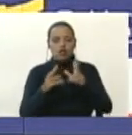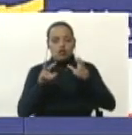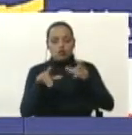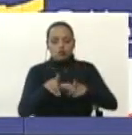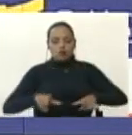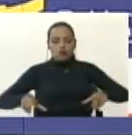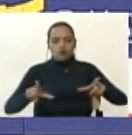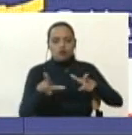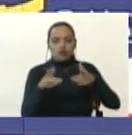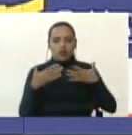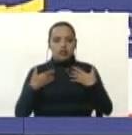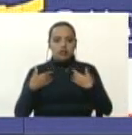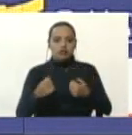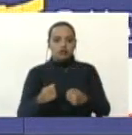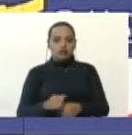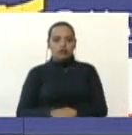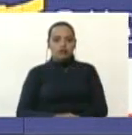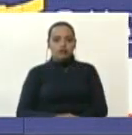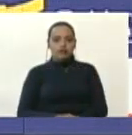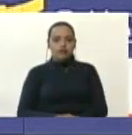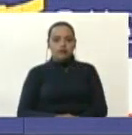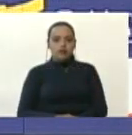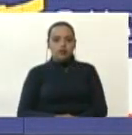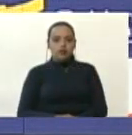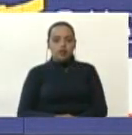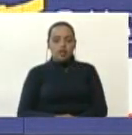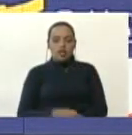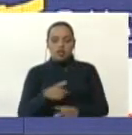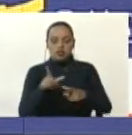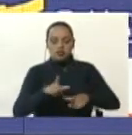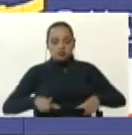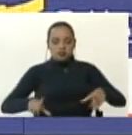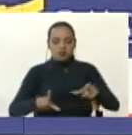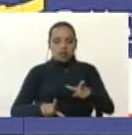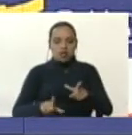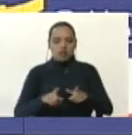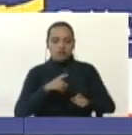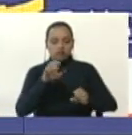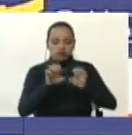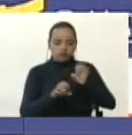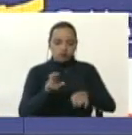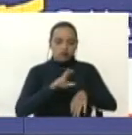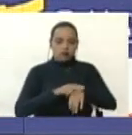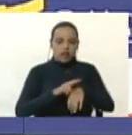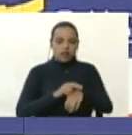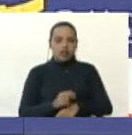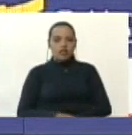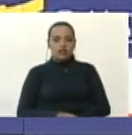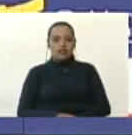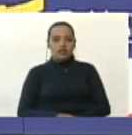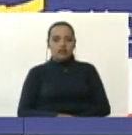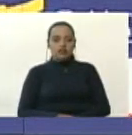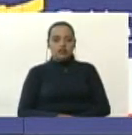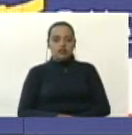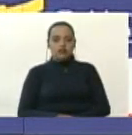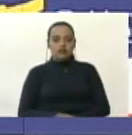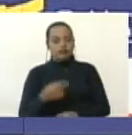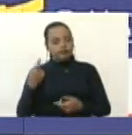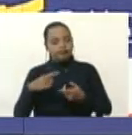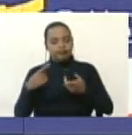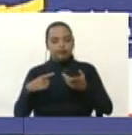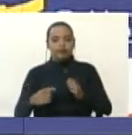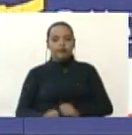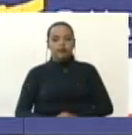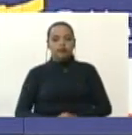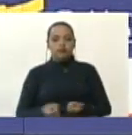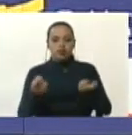salud, de consultorios populares, de ambulatorios, etcétera, etcétera, en la